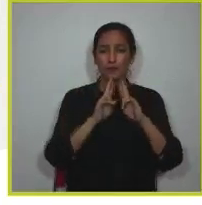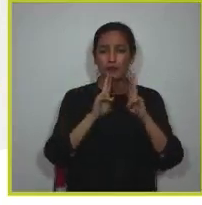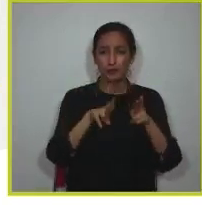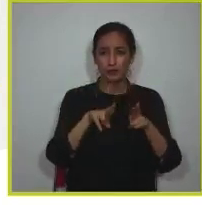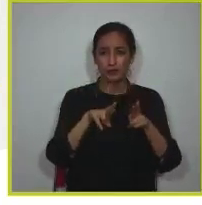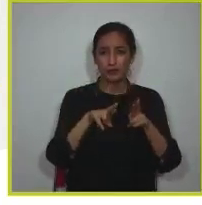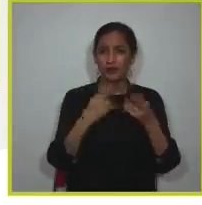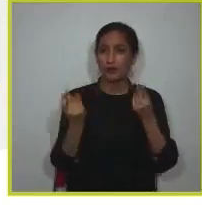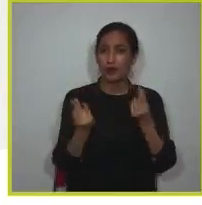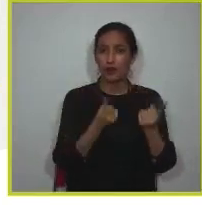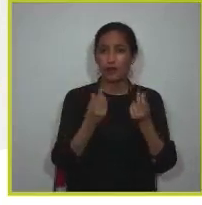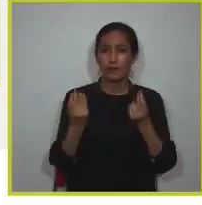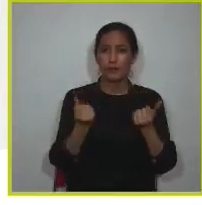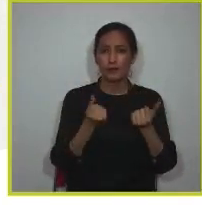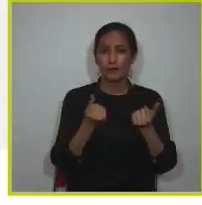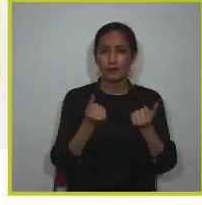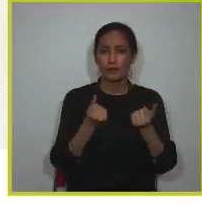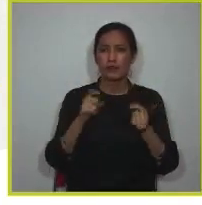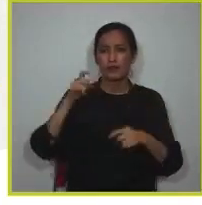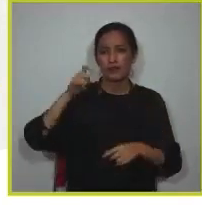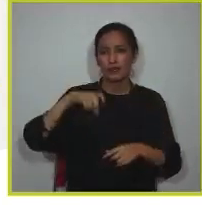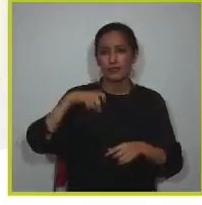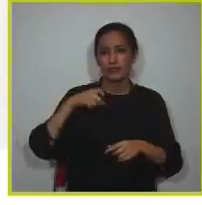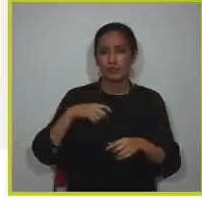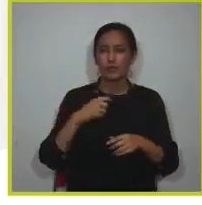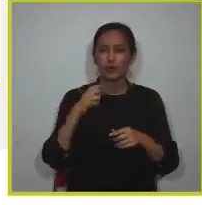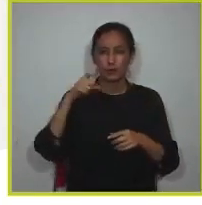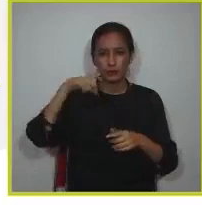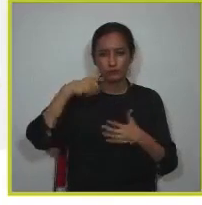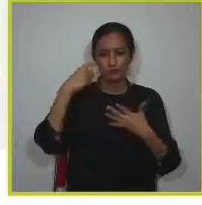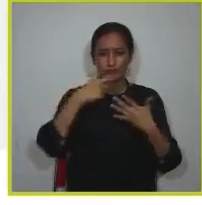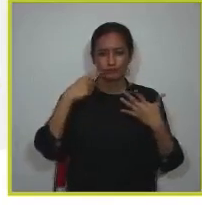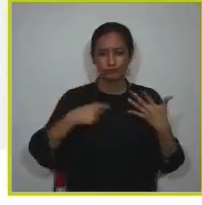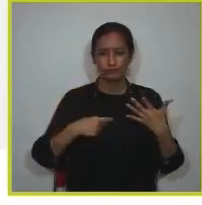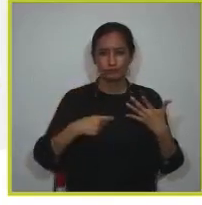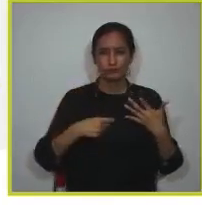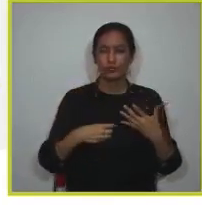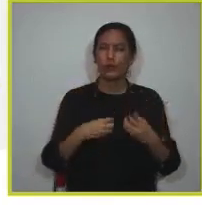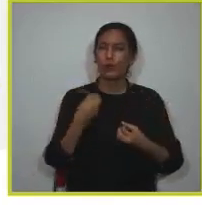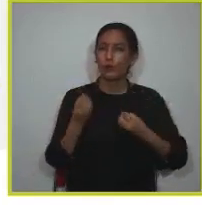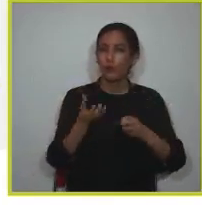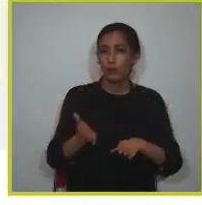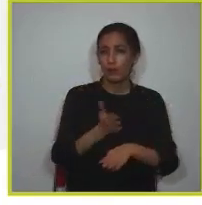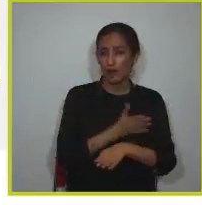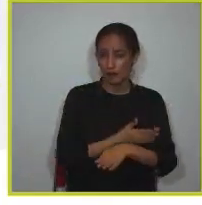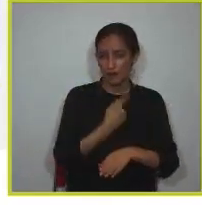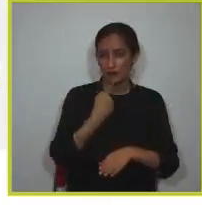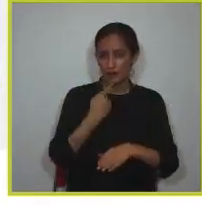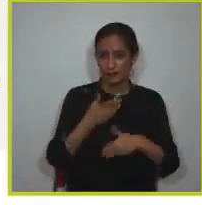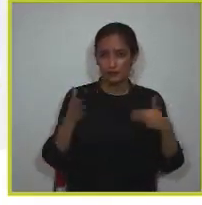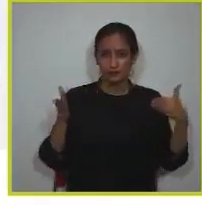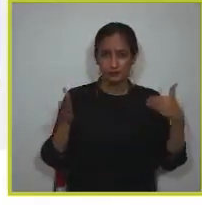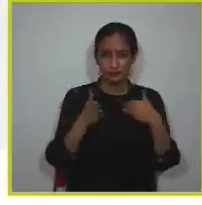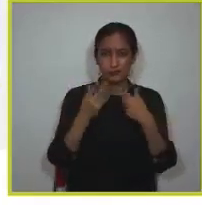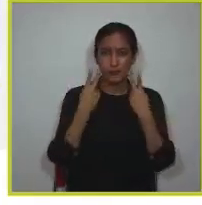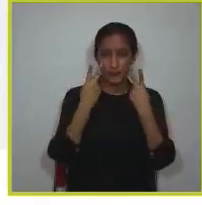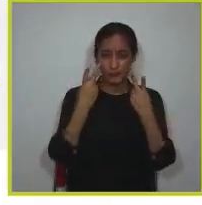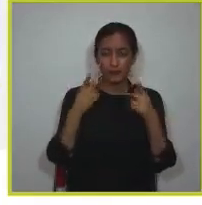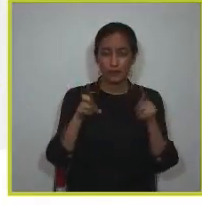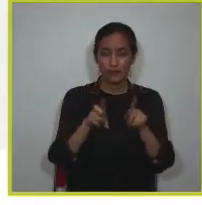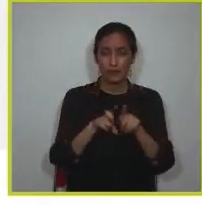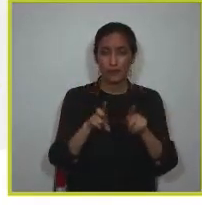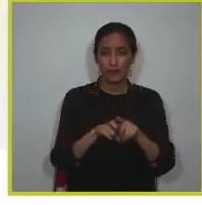ágil ante las necesidades de promoción de cumplimiento de obligaciones como habíamos encontrado estas brechas y veíamos además